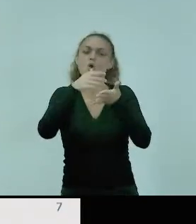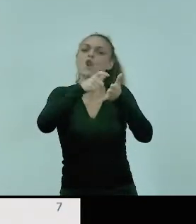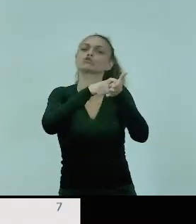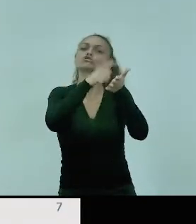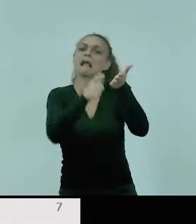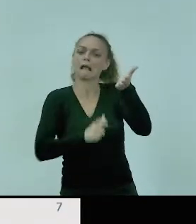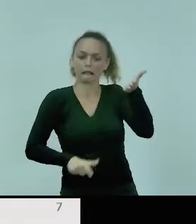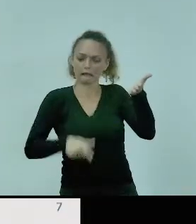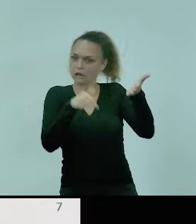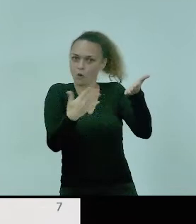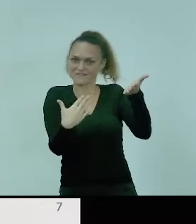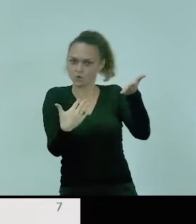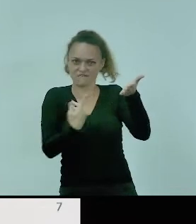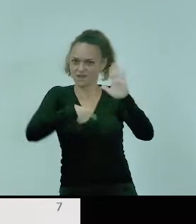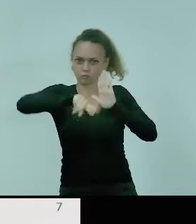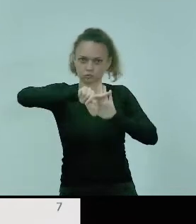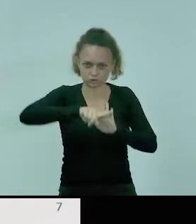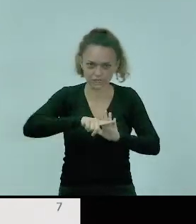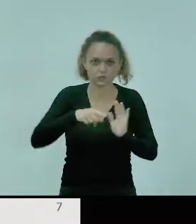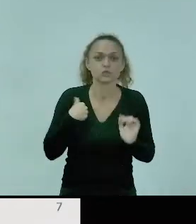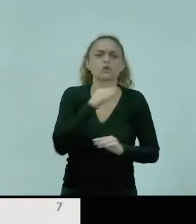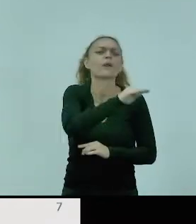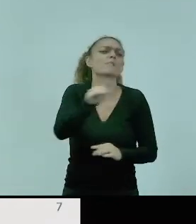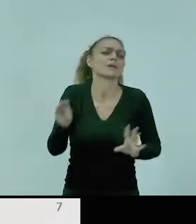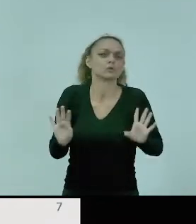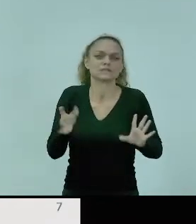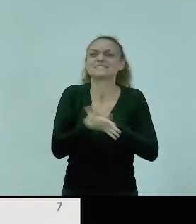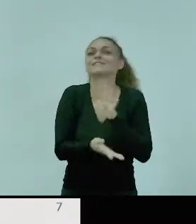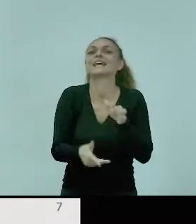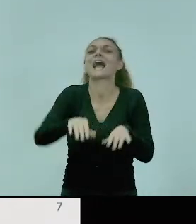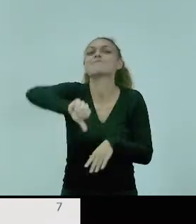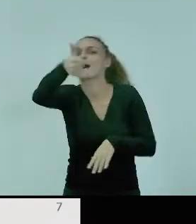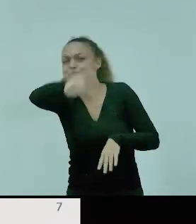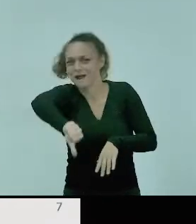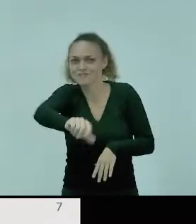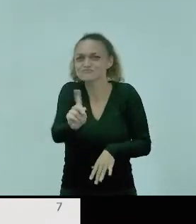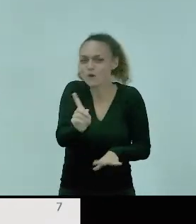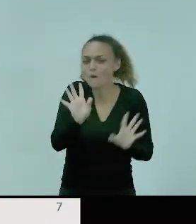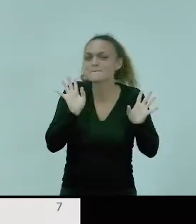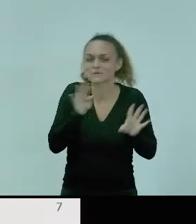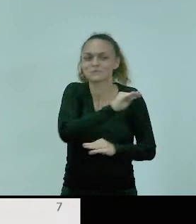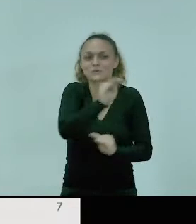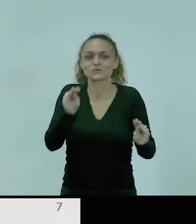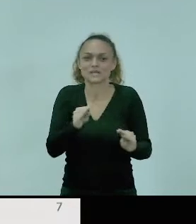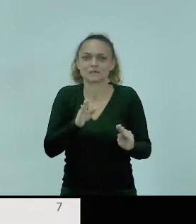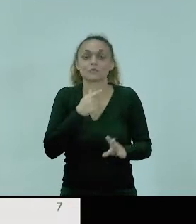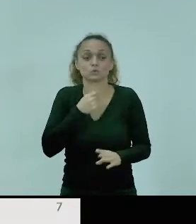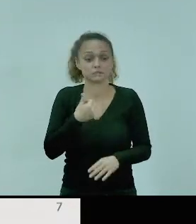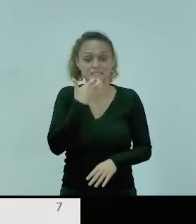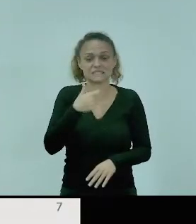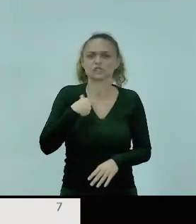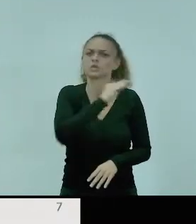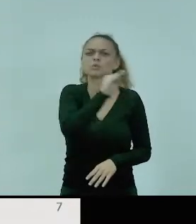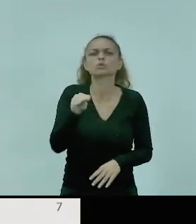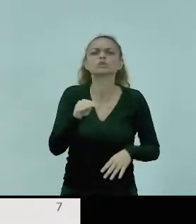A mí me gusta mucho hacer esta pregunta, no es una pregunta que vaya a puntuar, pero la gente, en principio, si yo pregunto cuántos tipos de